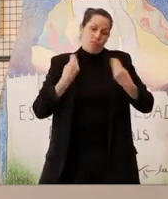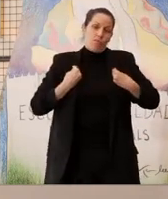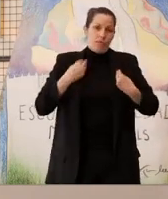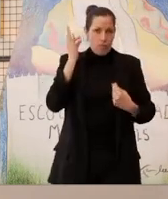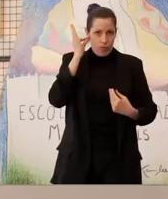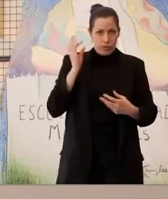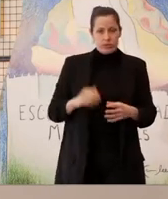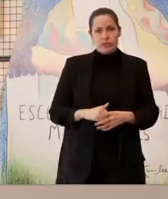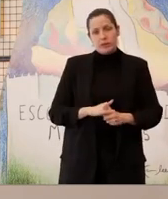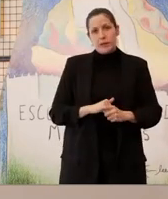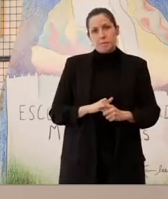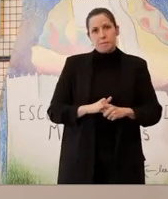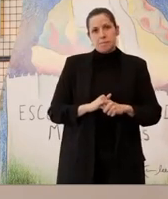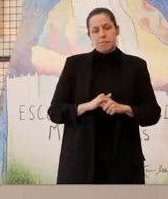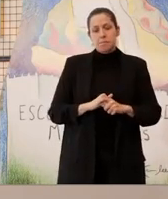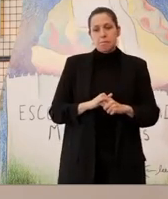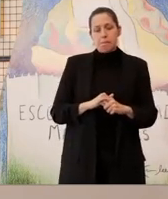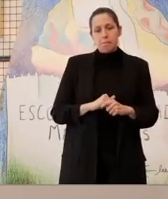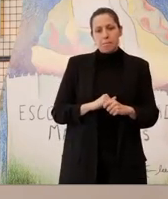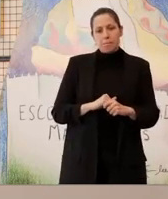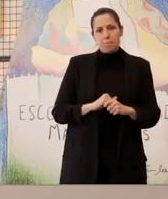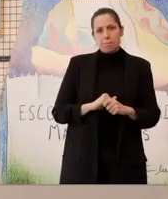Porque si